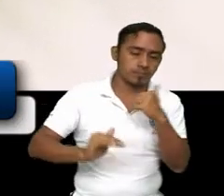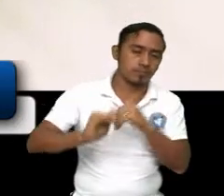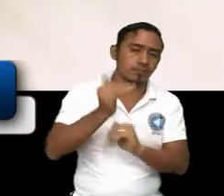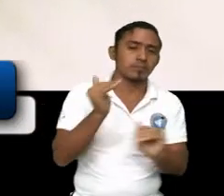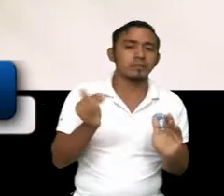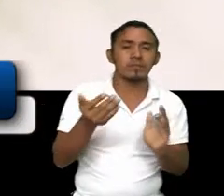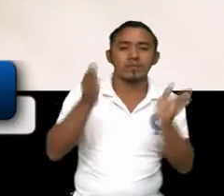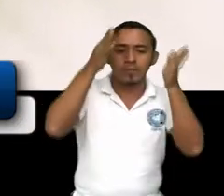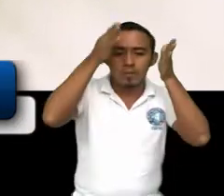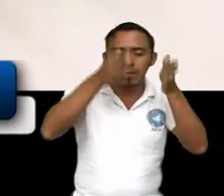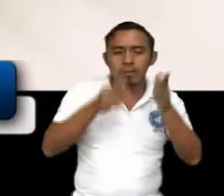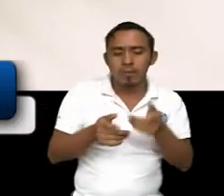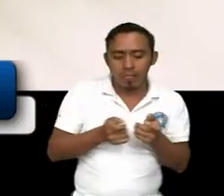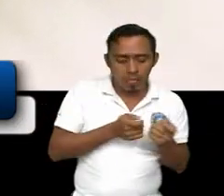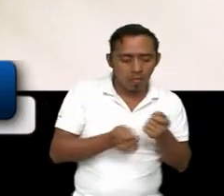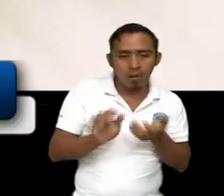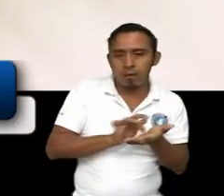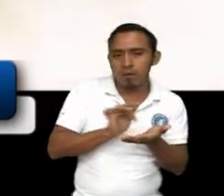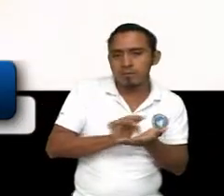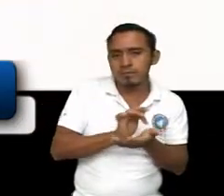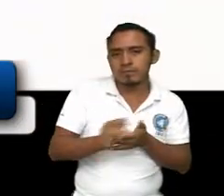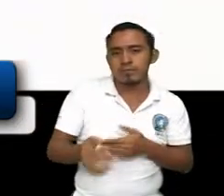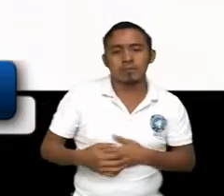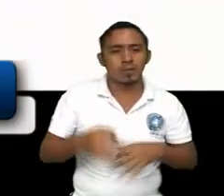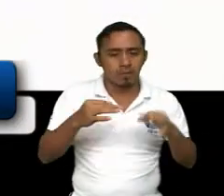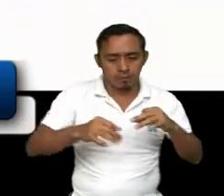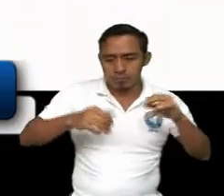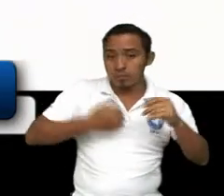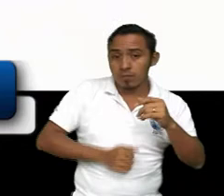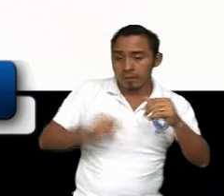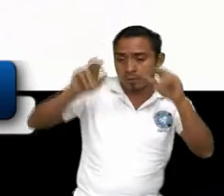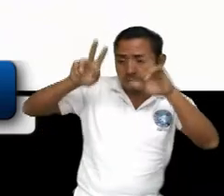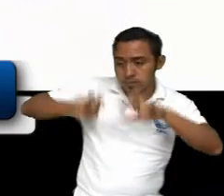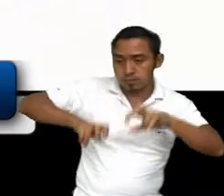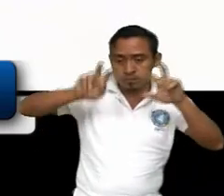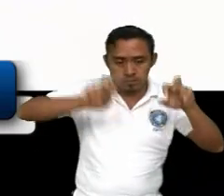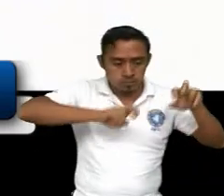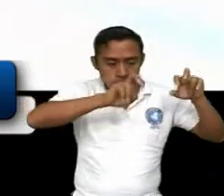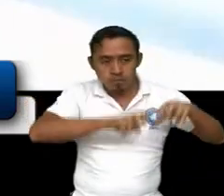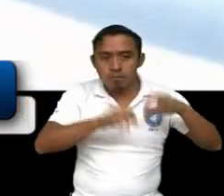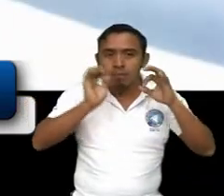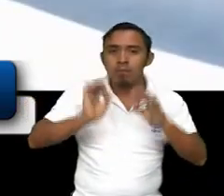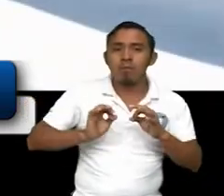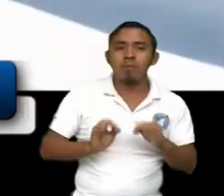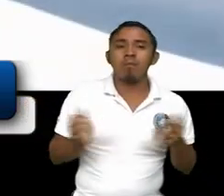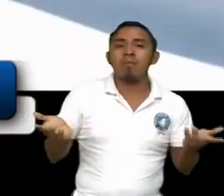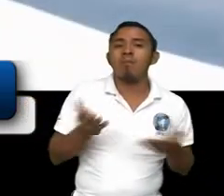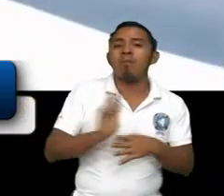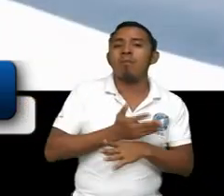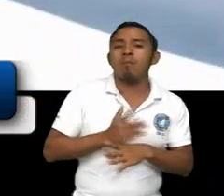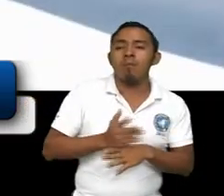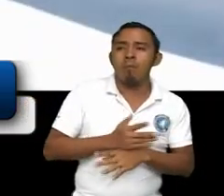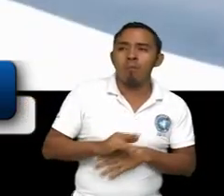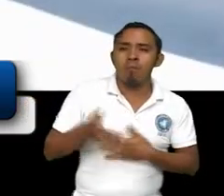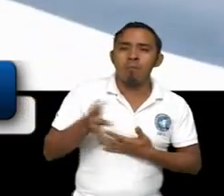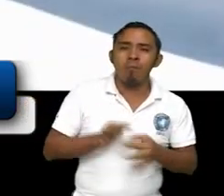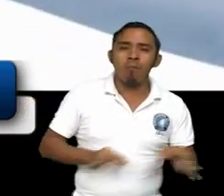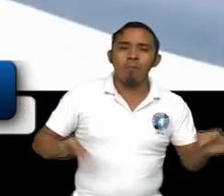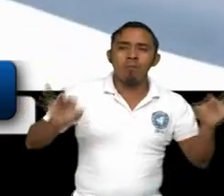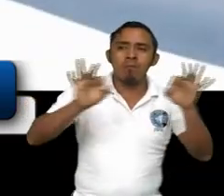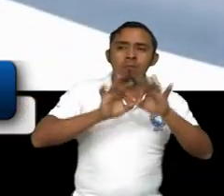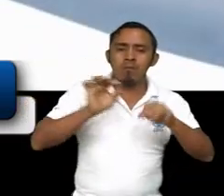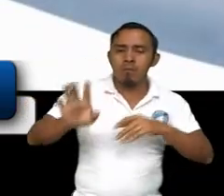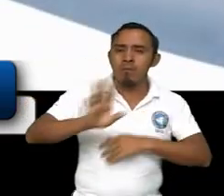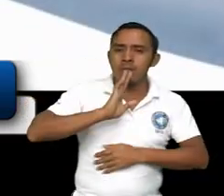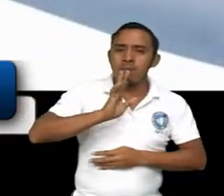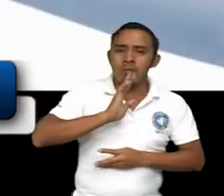dejar un poco el celular la tablet mirarlo bien tocarlos cual par lo y así vamos a sentir algunas diferencias es muy importante lo que ustedes